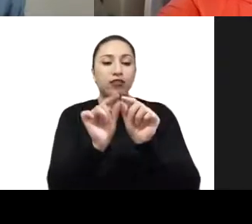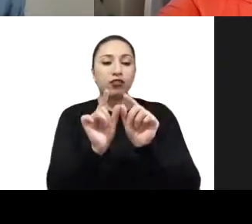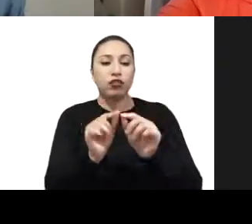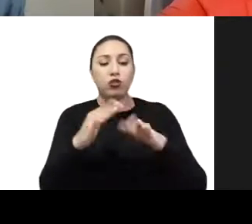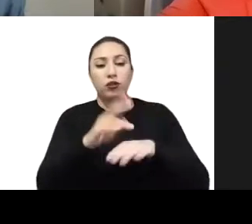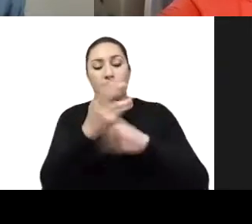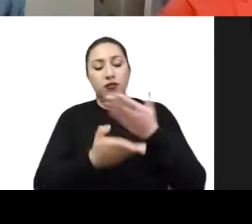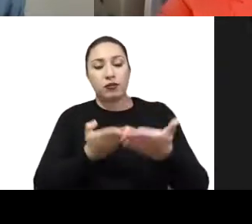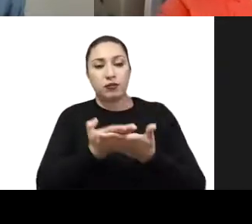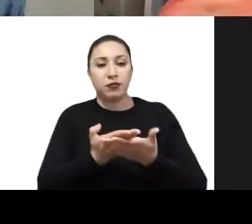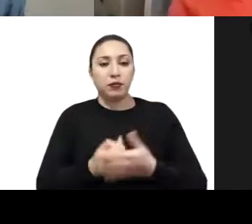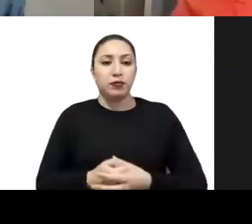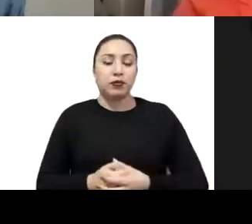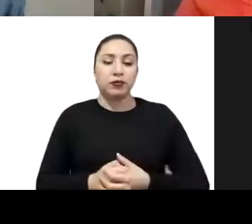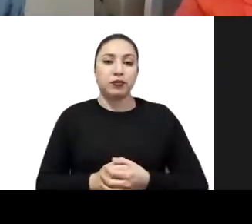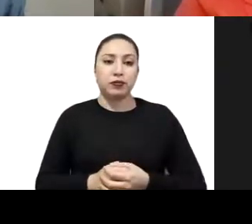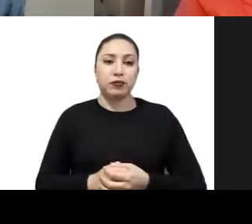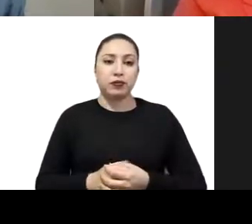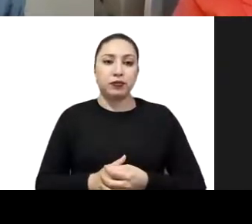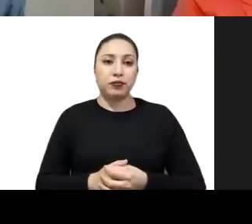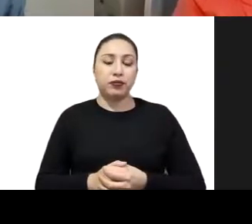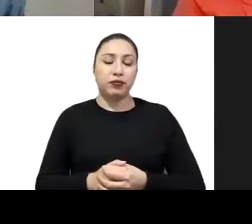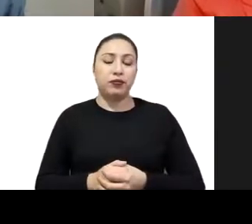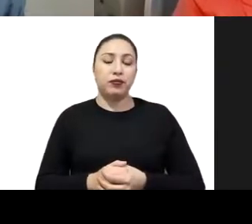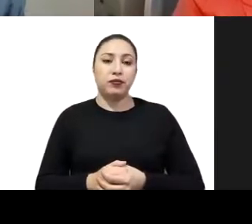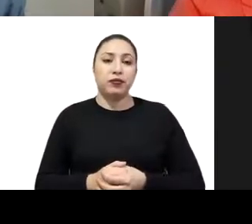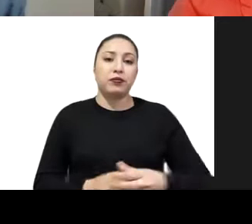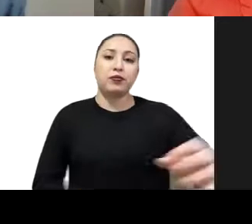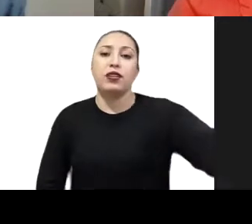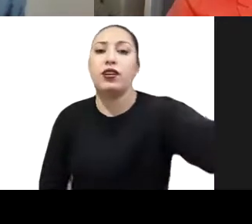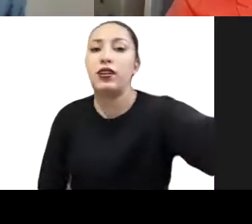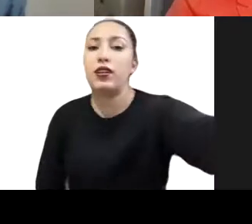realizará una breve reseña del contenido del mismo.